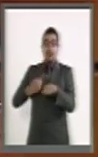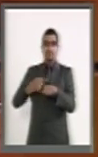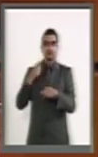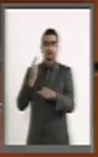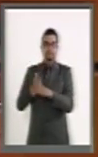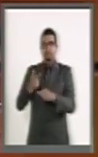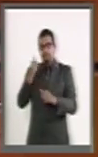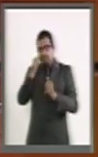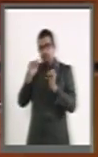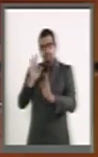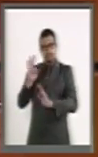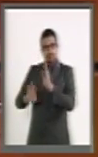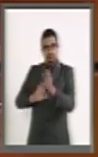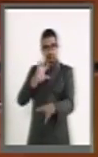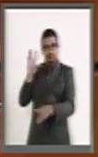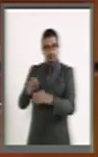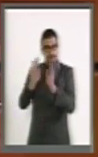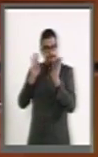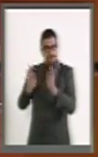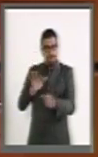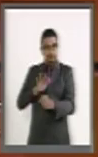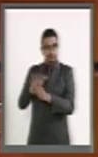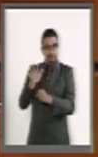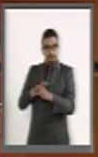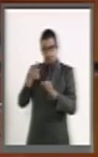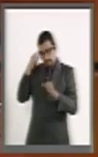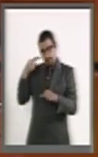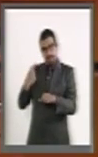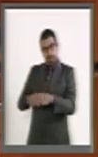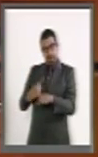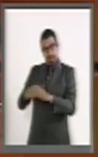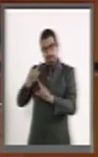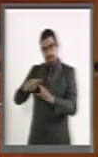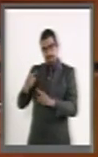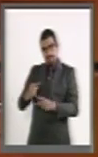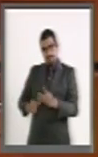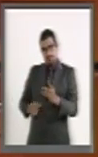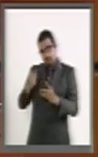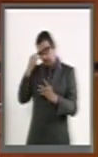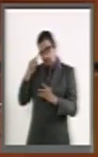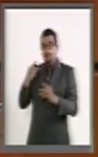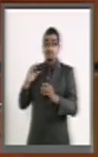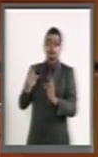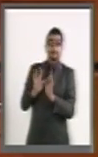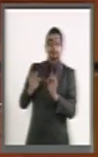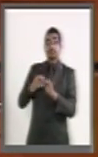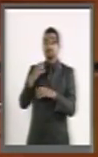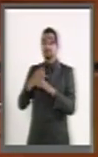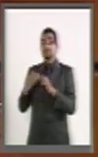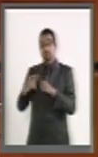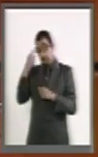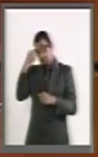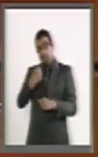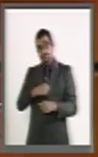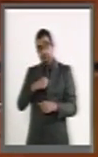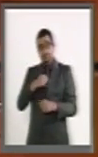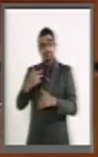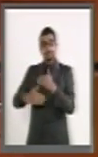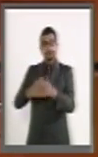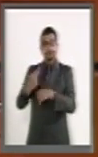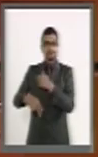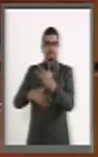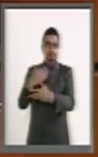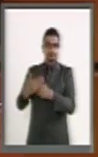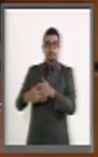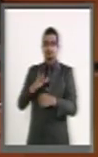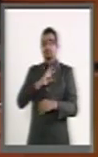un tratamiento integral y completo de las enfermedades, evitando la generación de riesgos a la salud derivados de